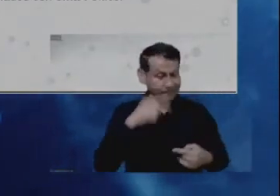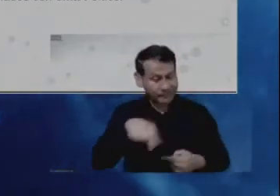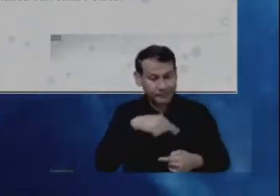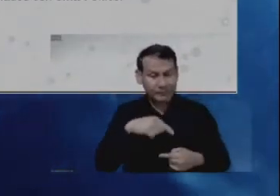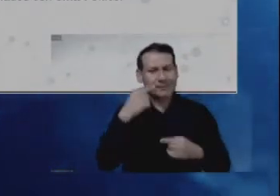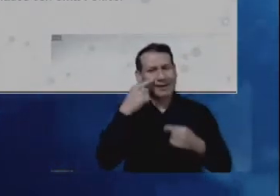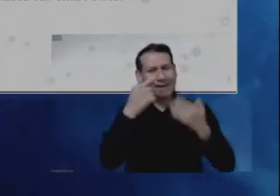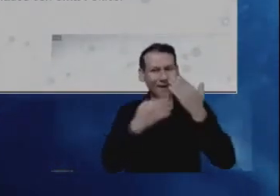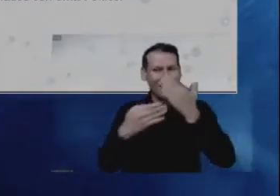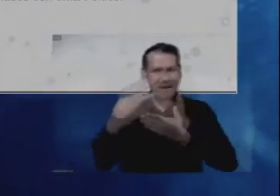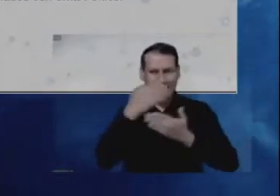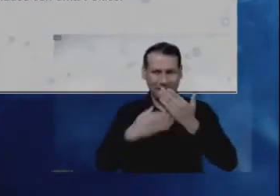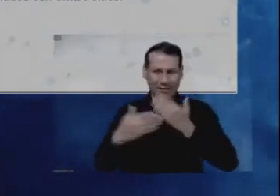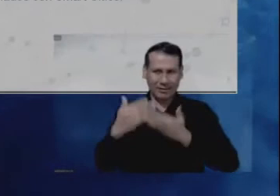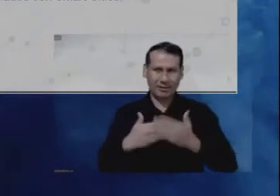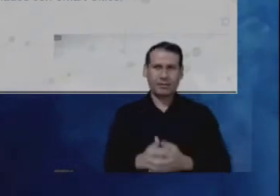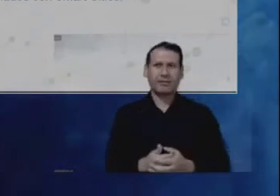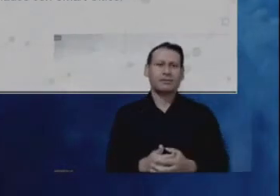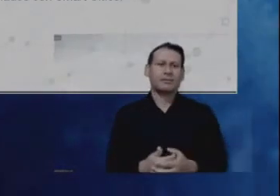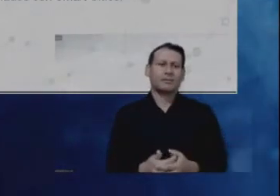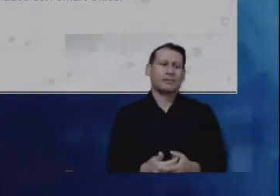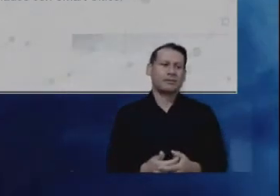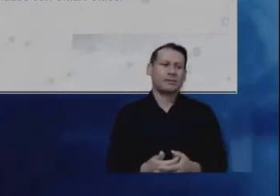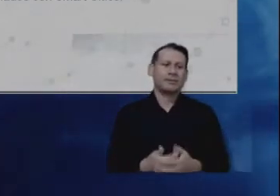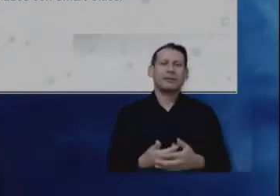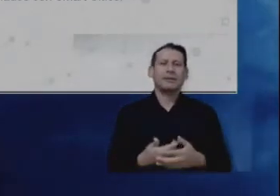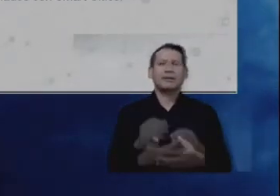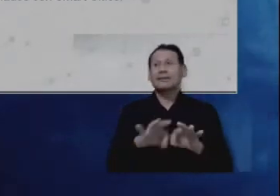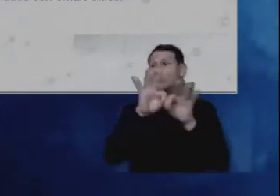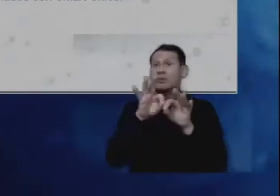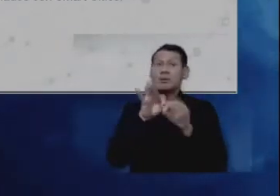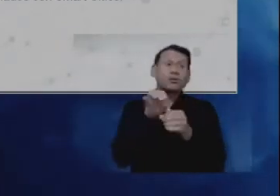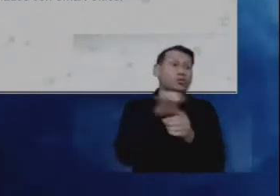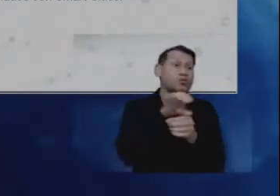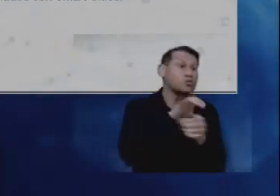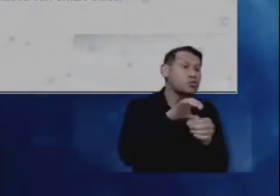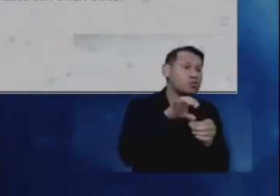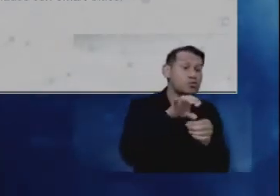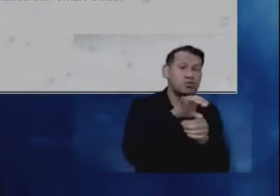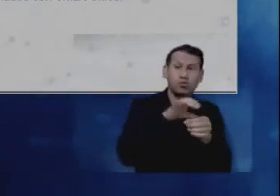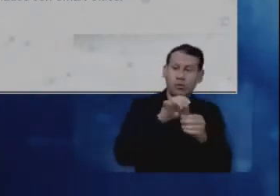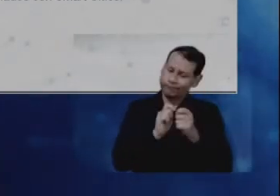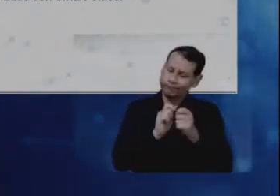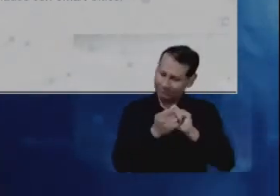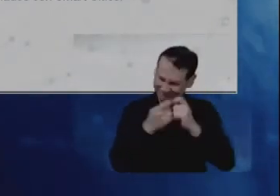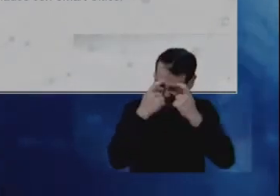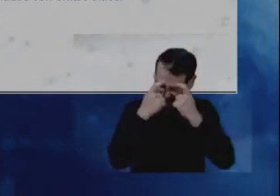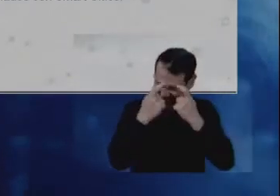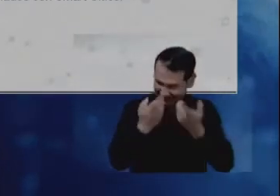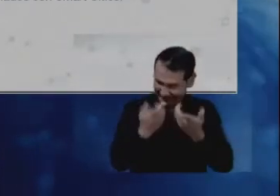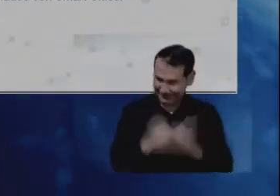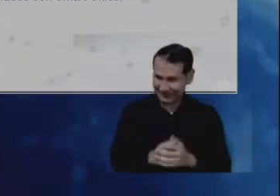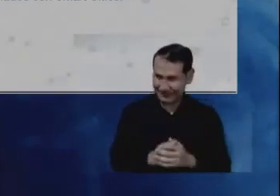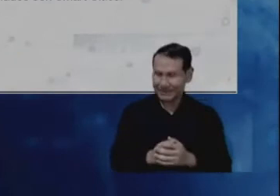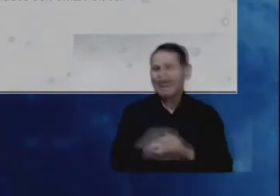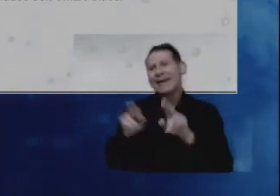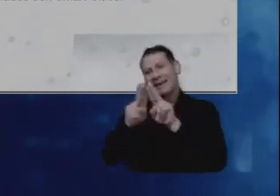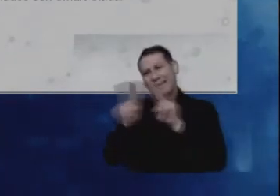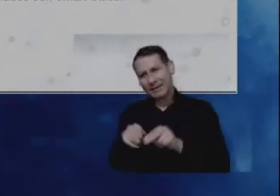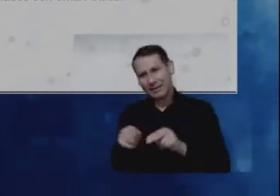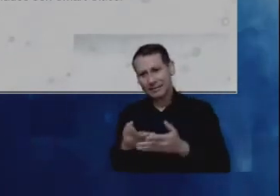de hacer esta migración de ciudades inteligentes y de la necesidad del Internet de las Cosas, hablamos de millones y